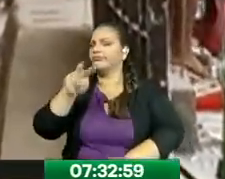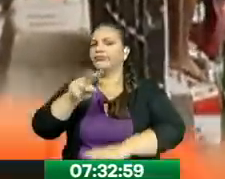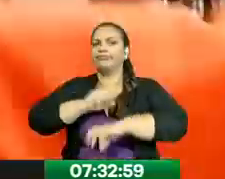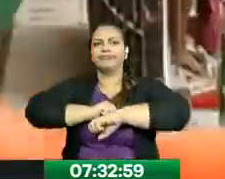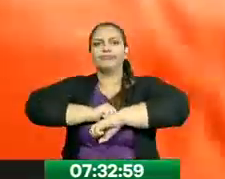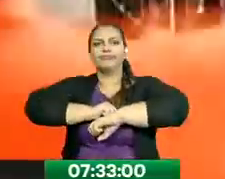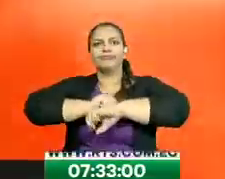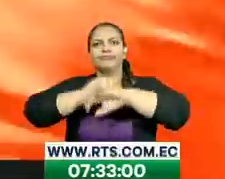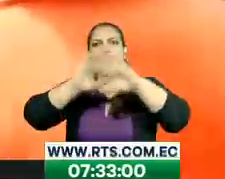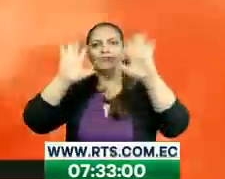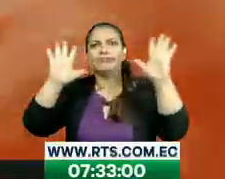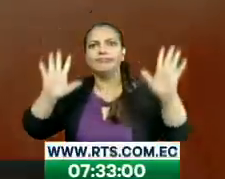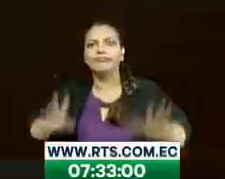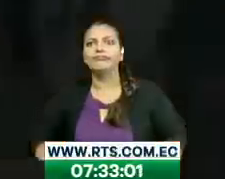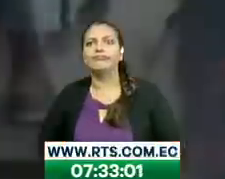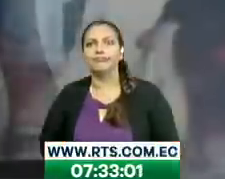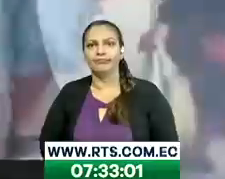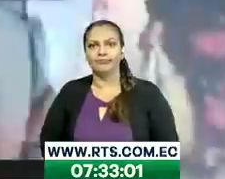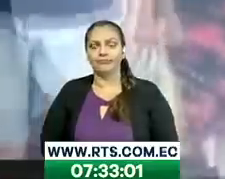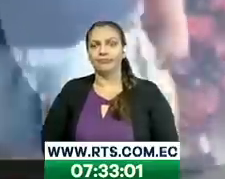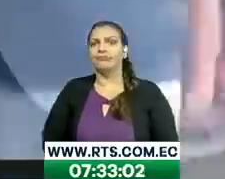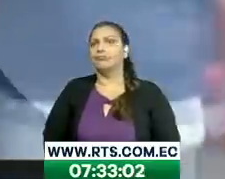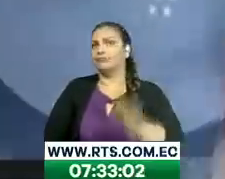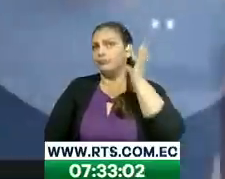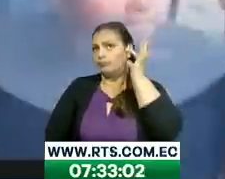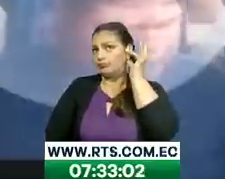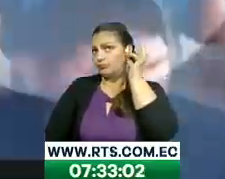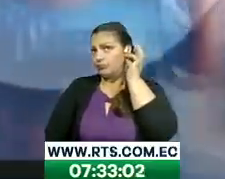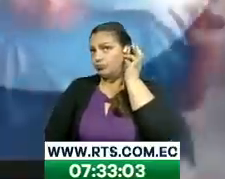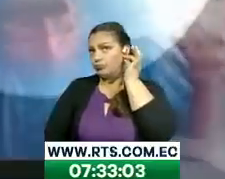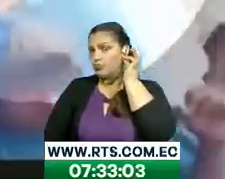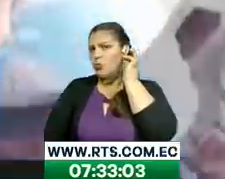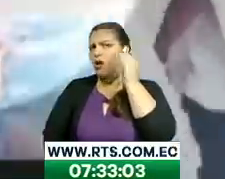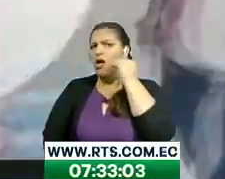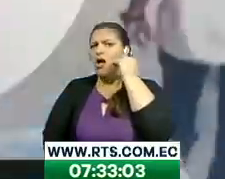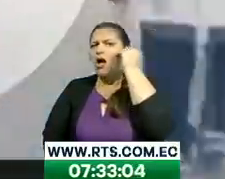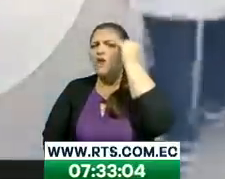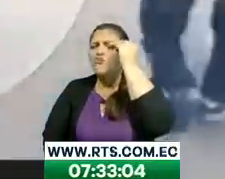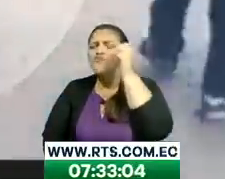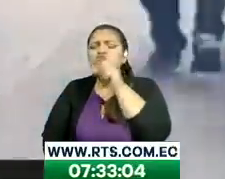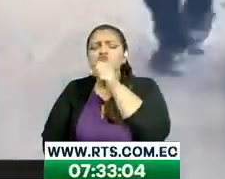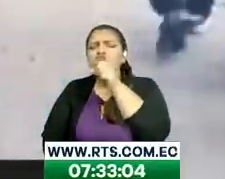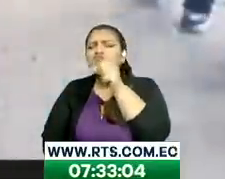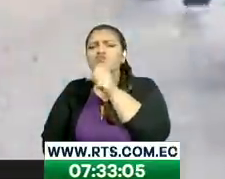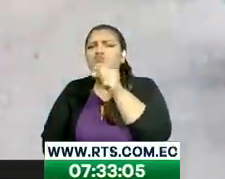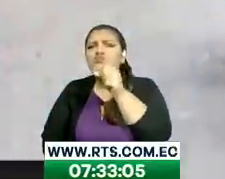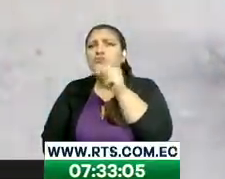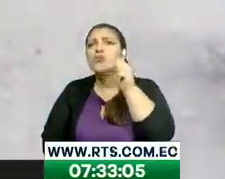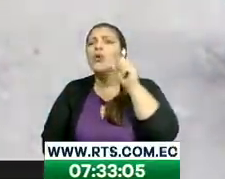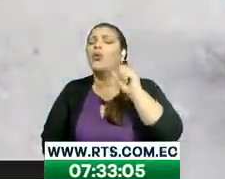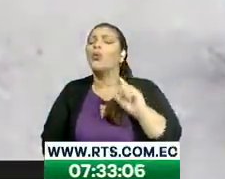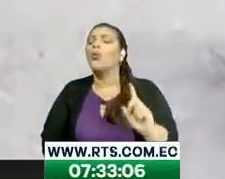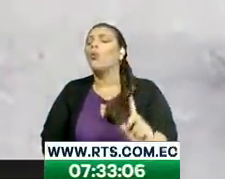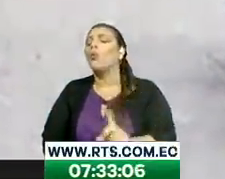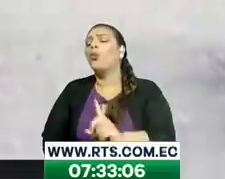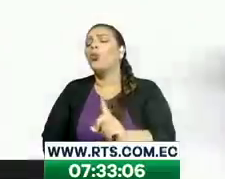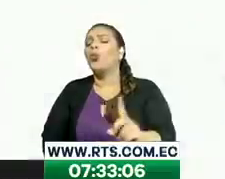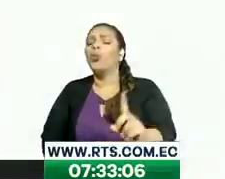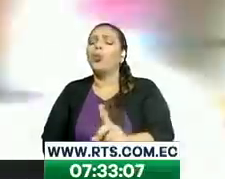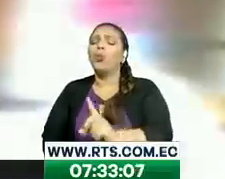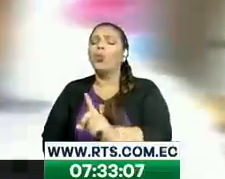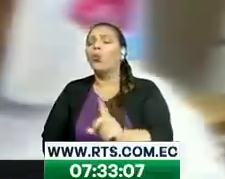de juguetes para sus niños una mujer aparentemente adulta mayor se encargó de generar la distracción